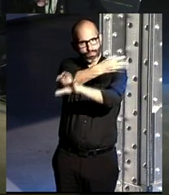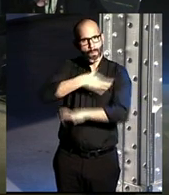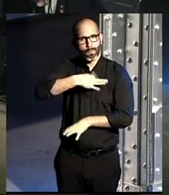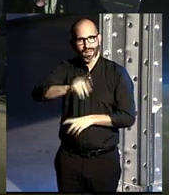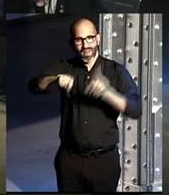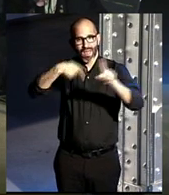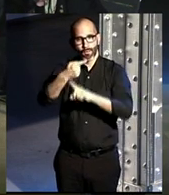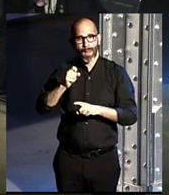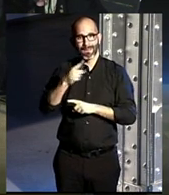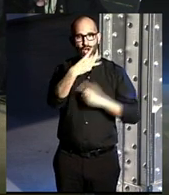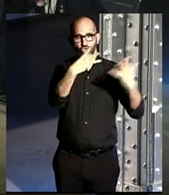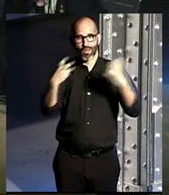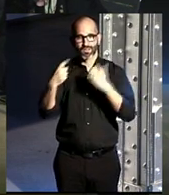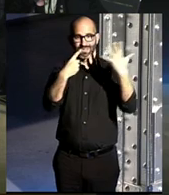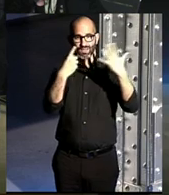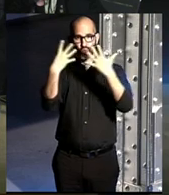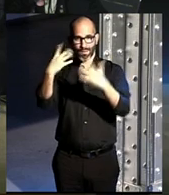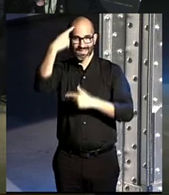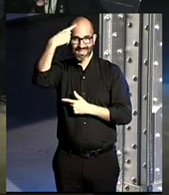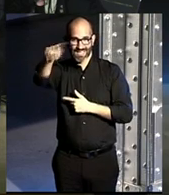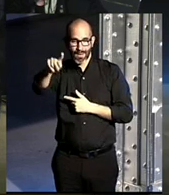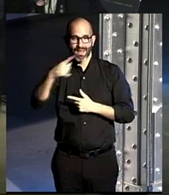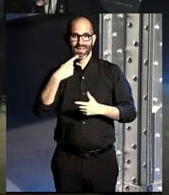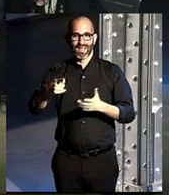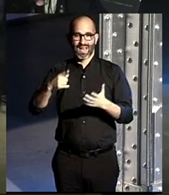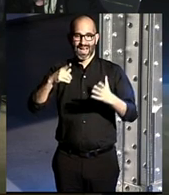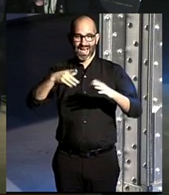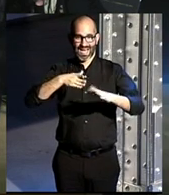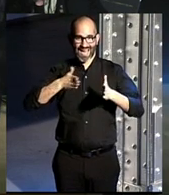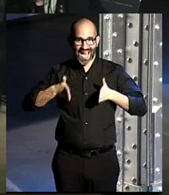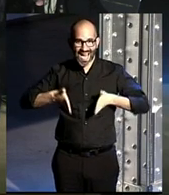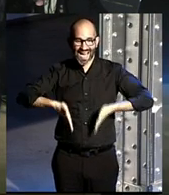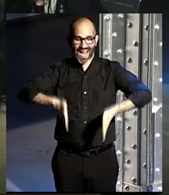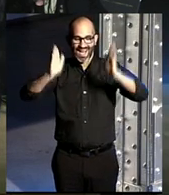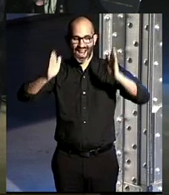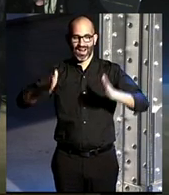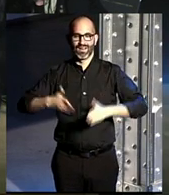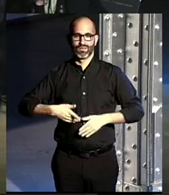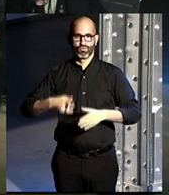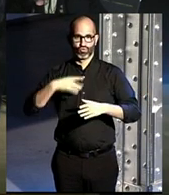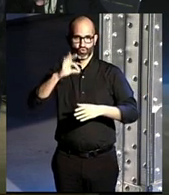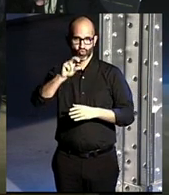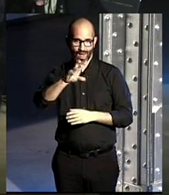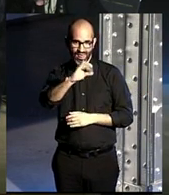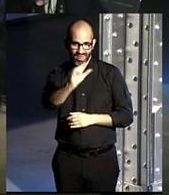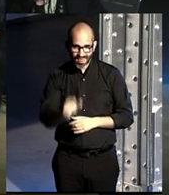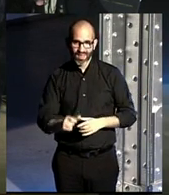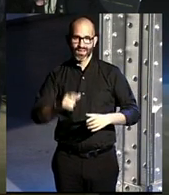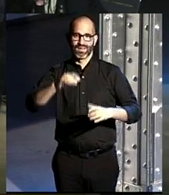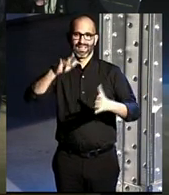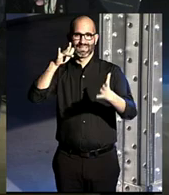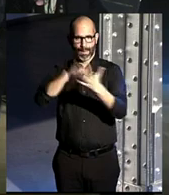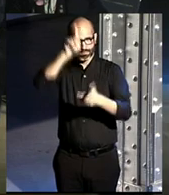1869 el canal de Suez también, sin dar la vuelta a África, porque se pasaba,